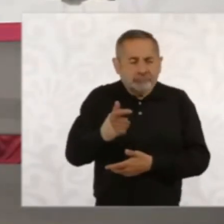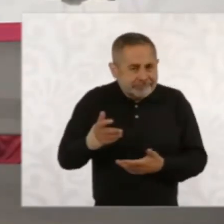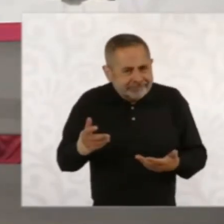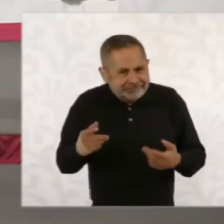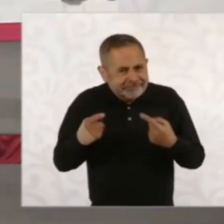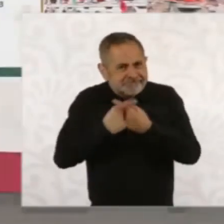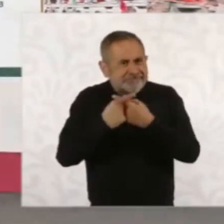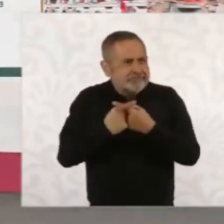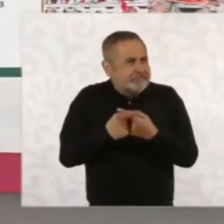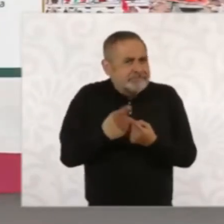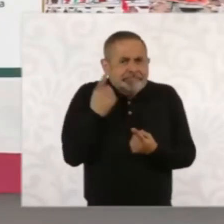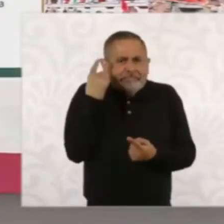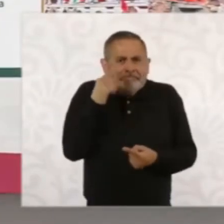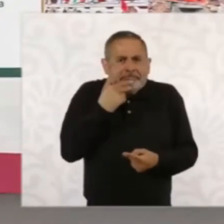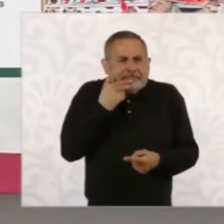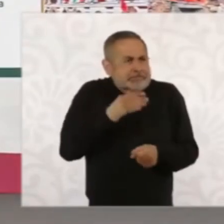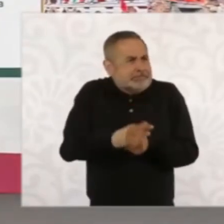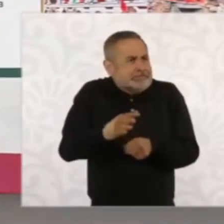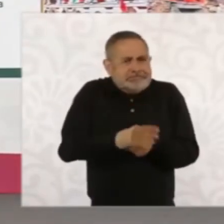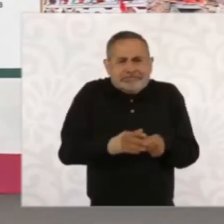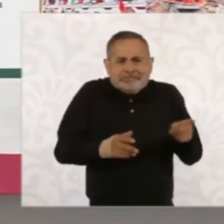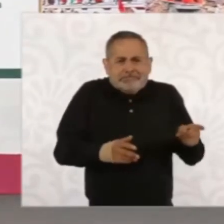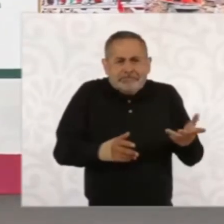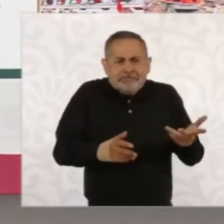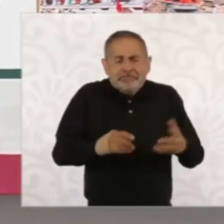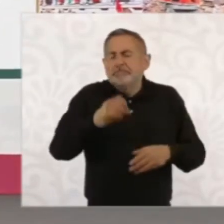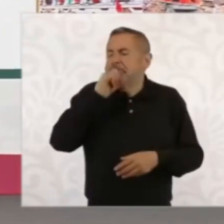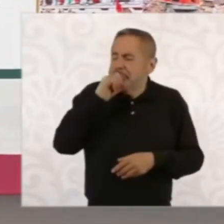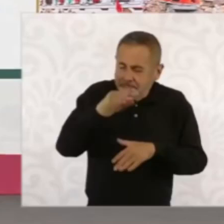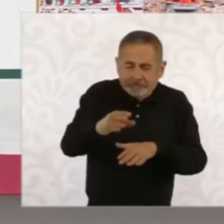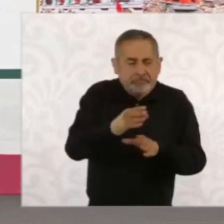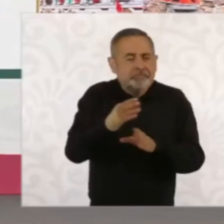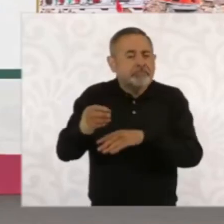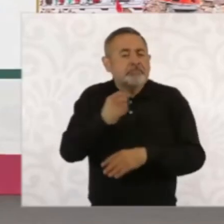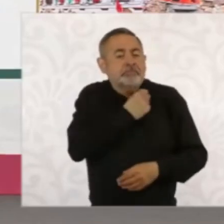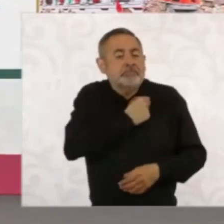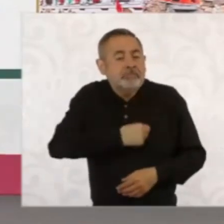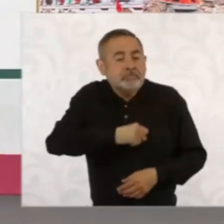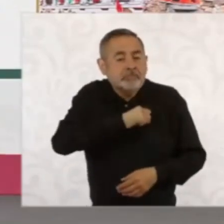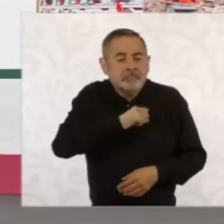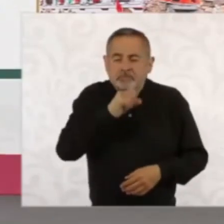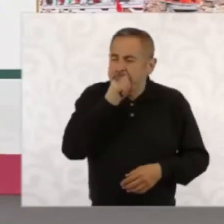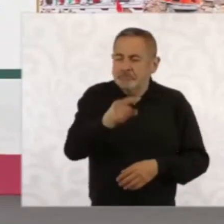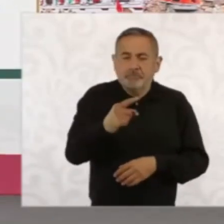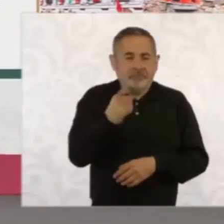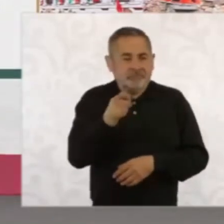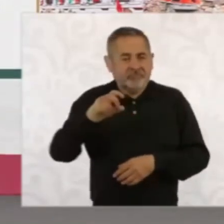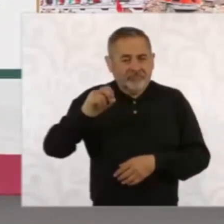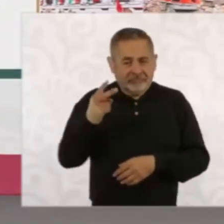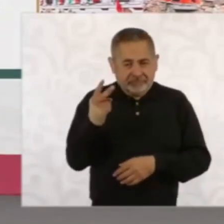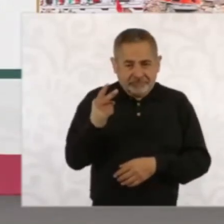También en salud se detectaron inconsistencias graves, de 132 unidades